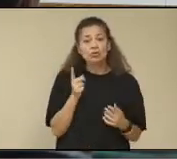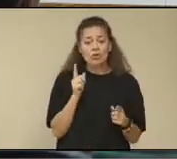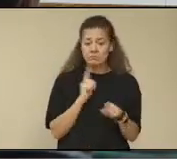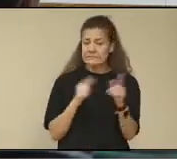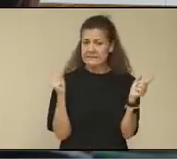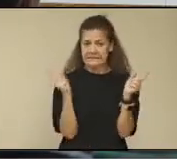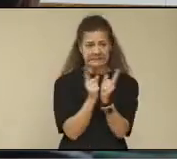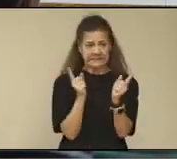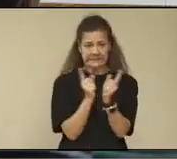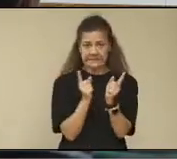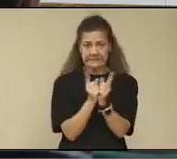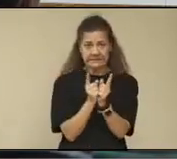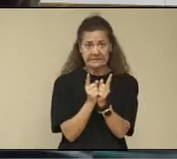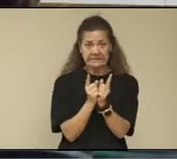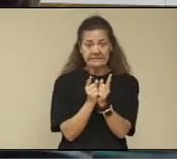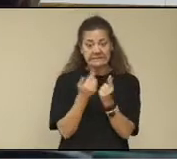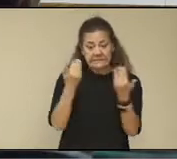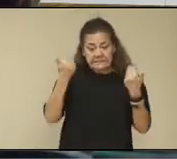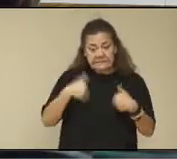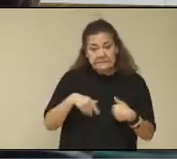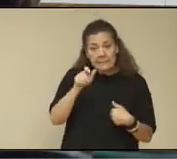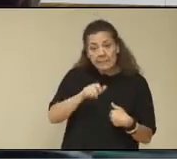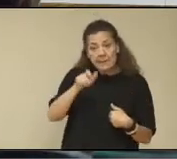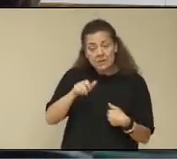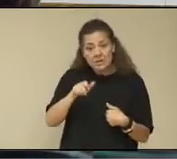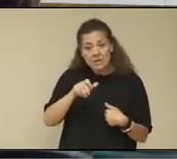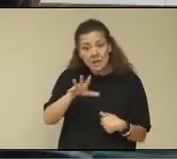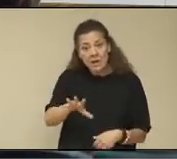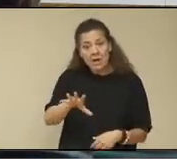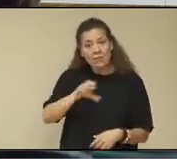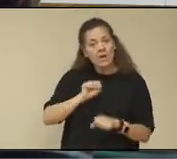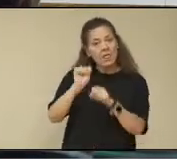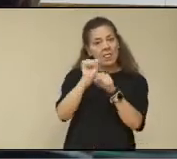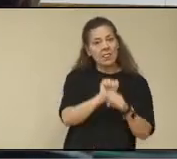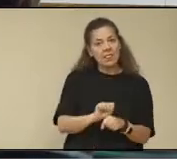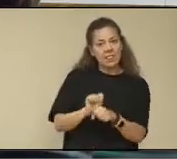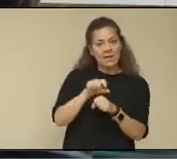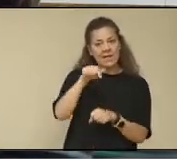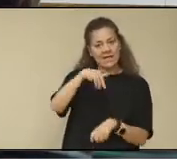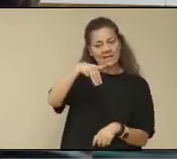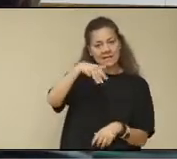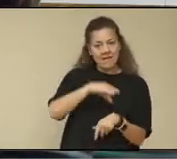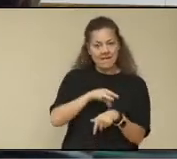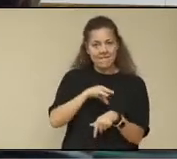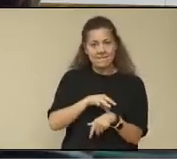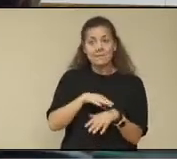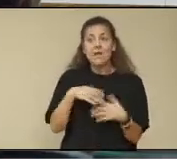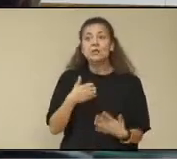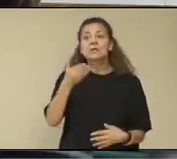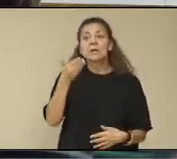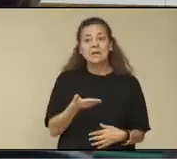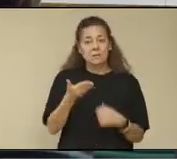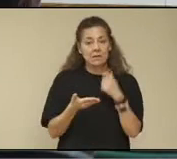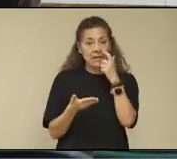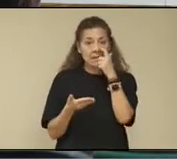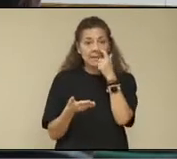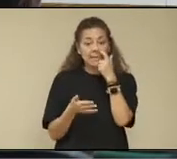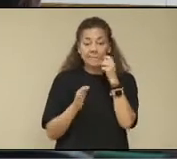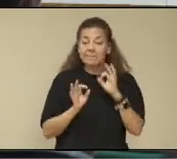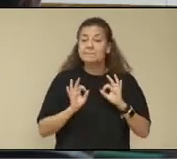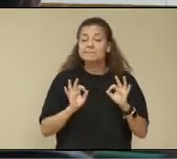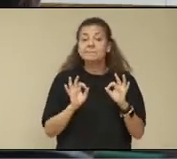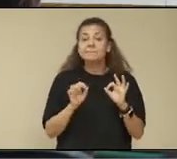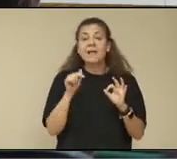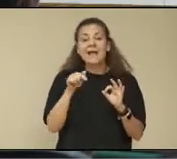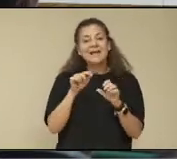corto de tiempo donde los individuos adquieren una inmunidad a la malaria. Entonces es muy importante precisamente que